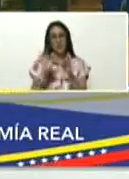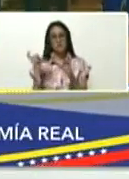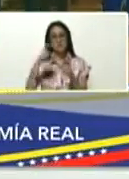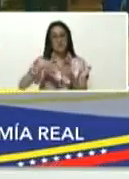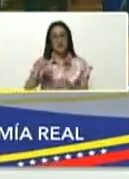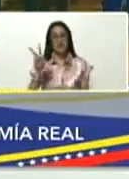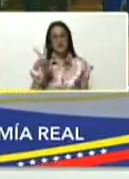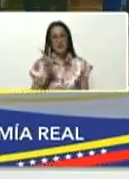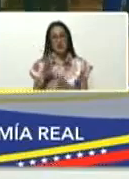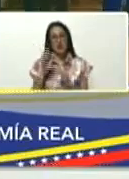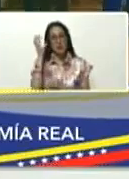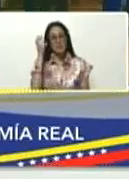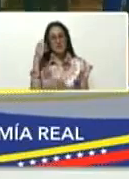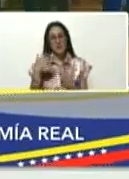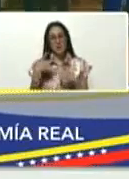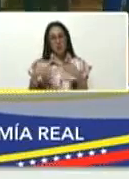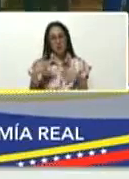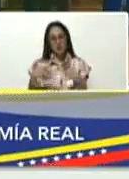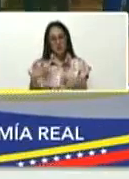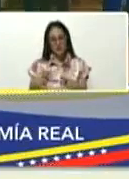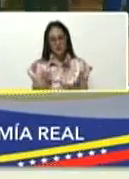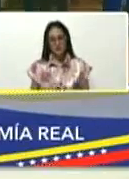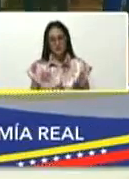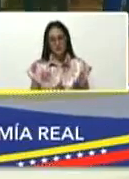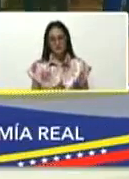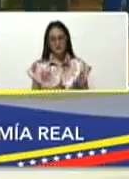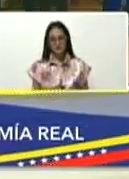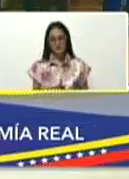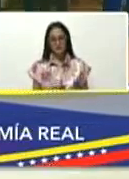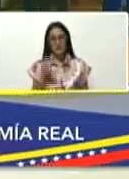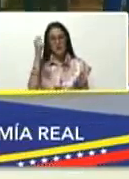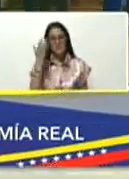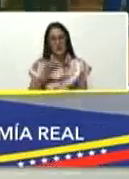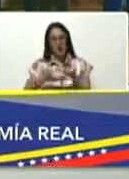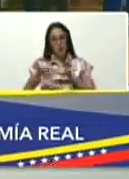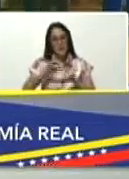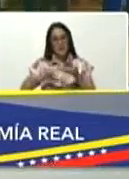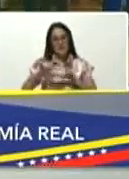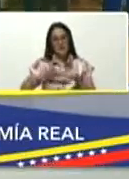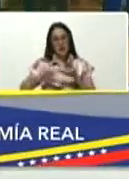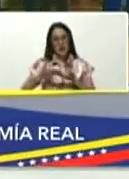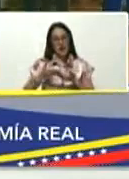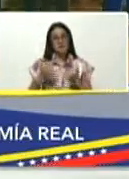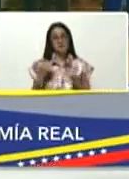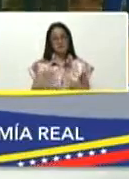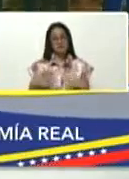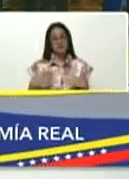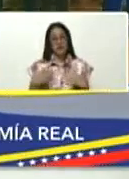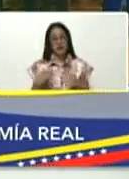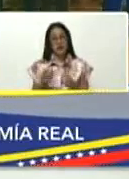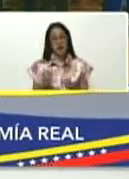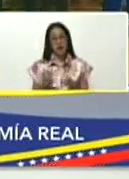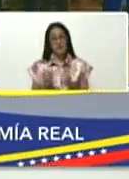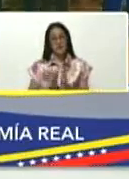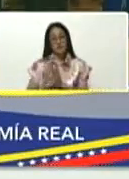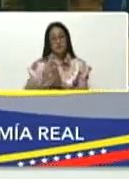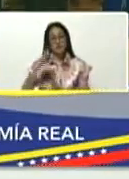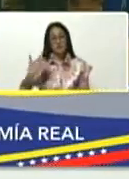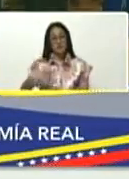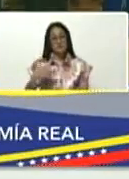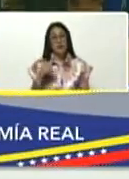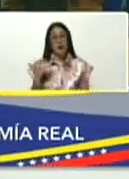toda nuestra capacidad productiva, con nuestra capacidad comercial, y bueno, una economía creciendo. Es